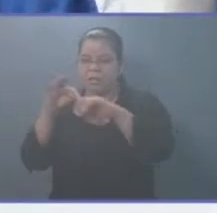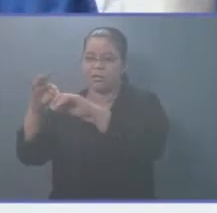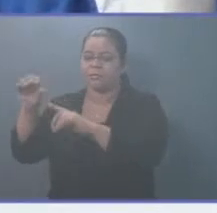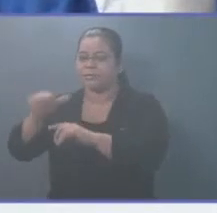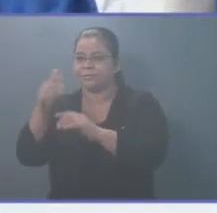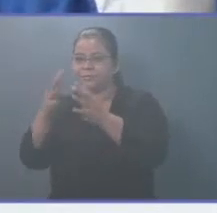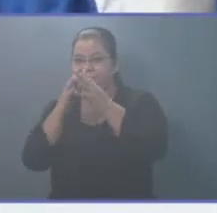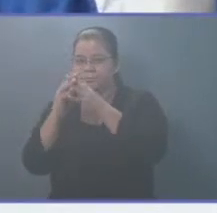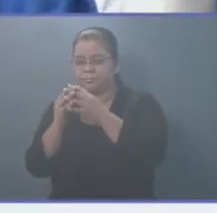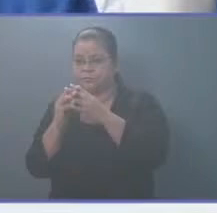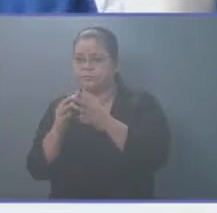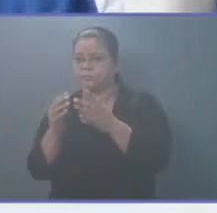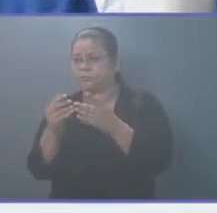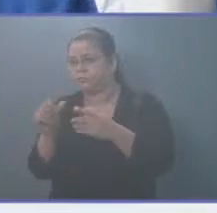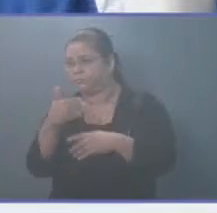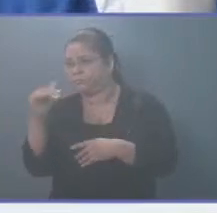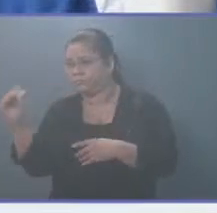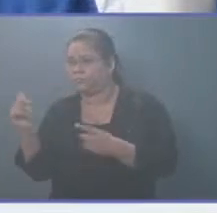este día íbamos a traer